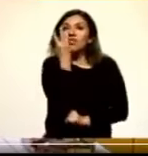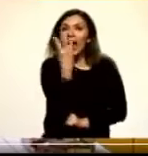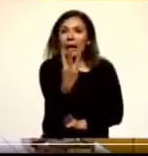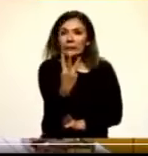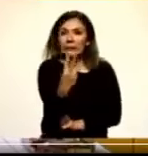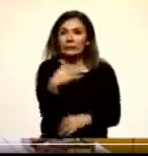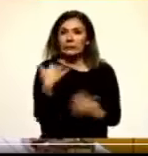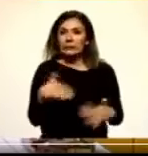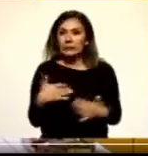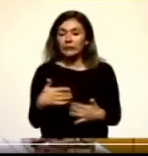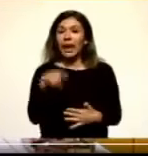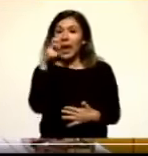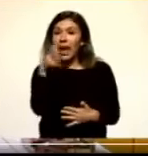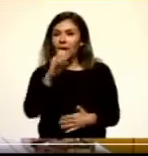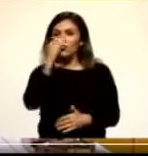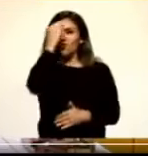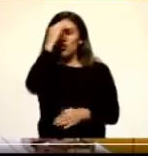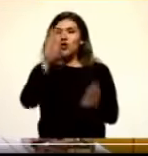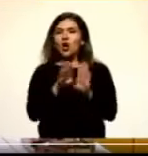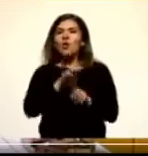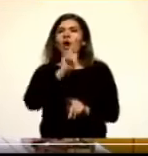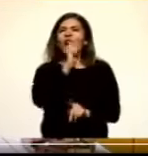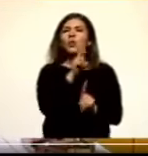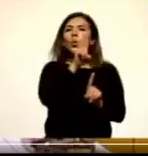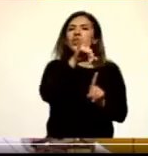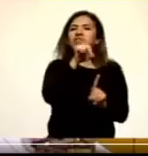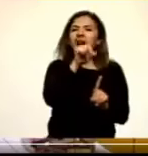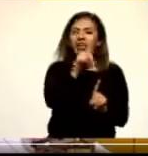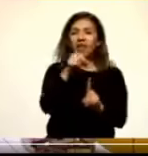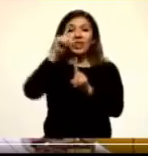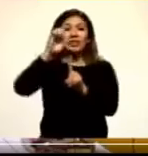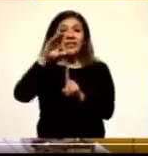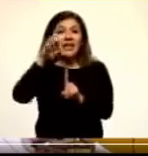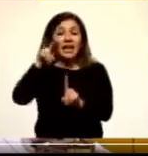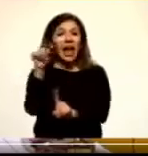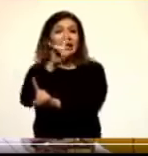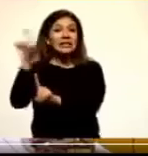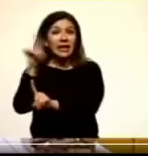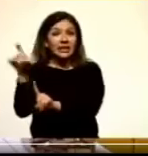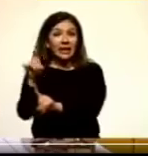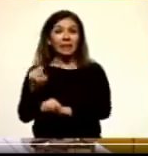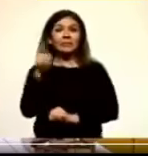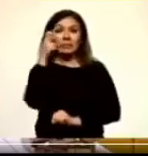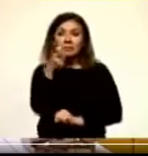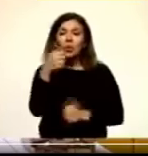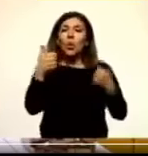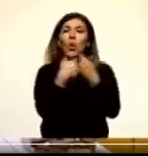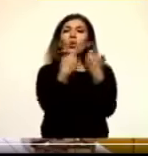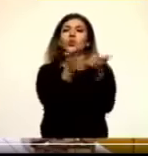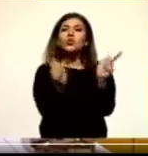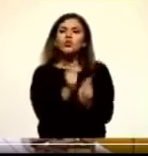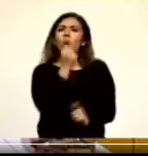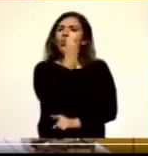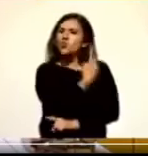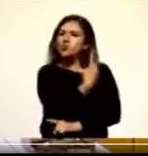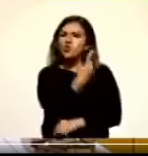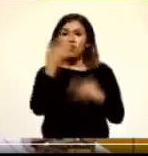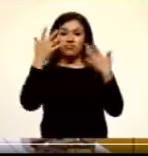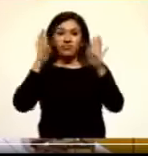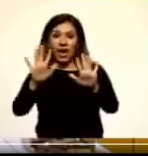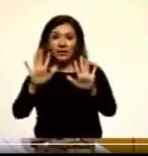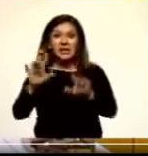ello, conoceremos el valor de las unidades, las decenas y las centenas. Haremos agrupaciones de 1, de